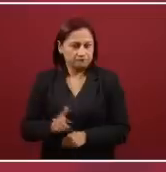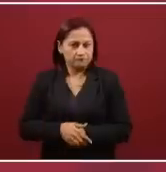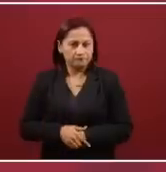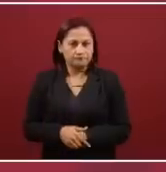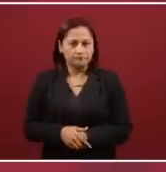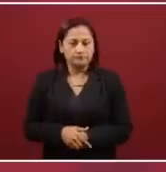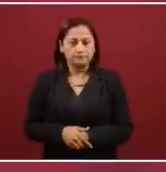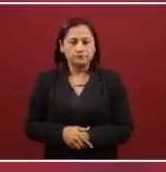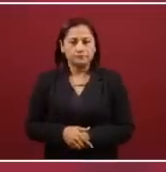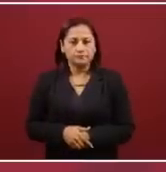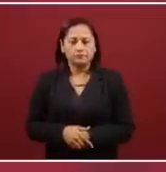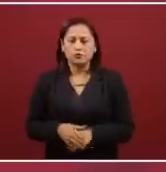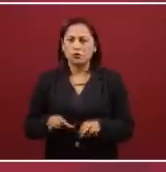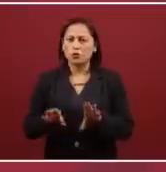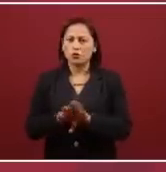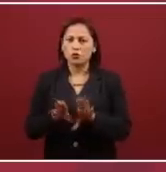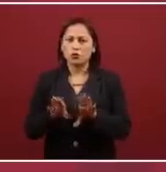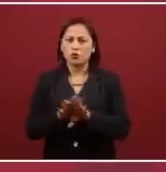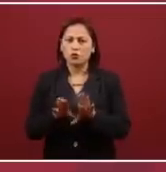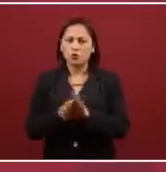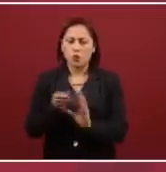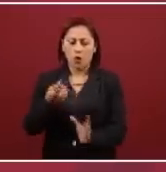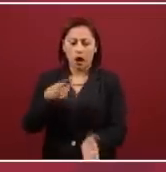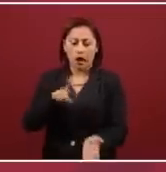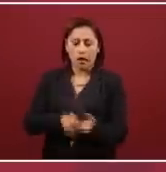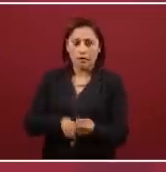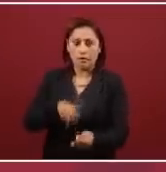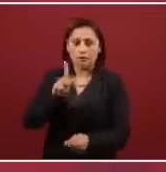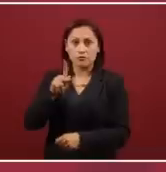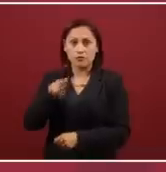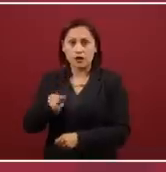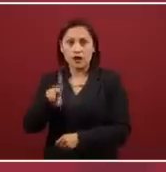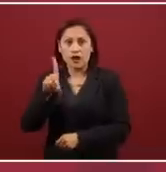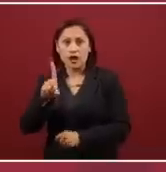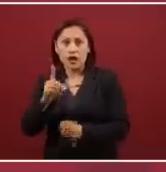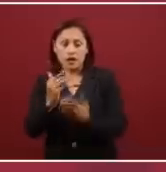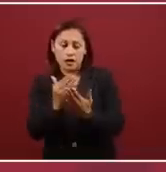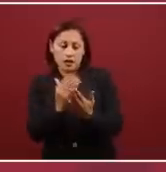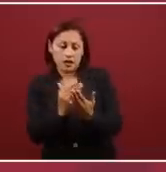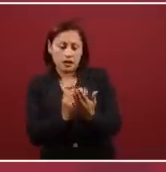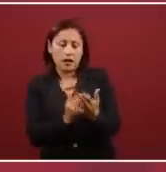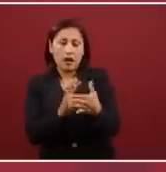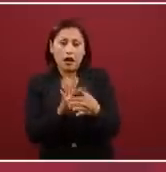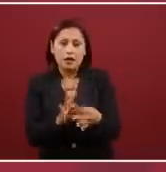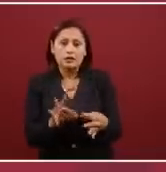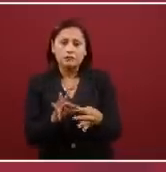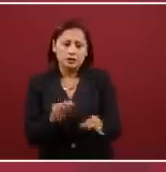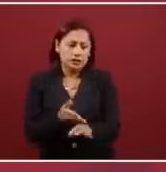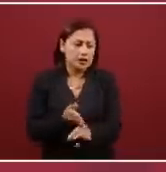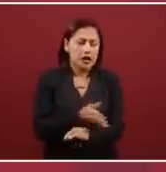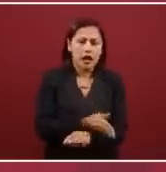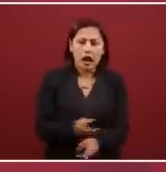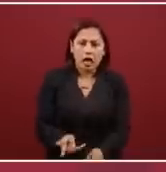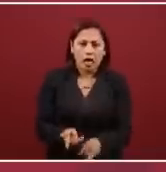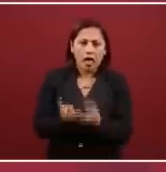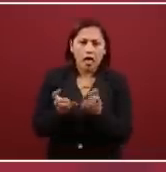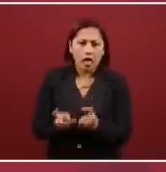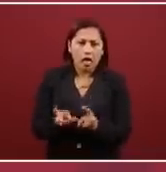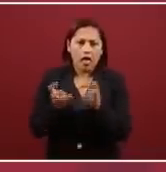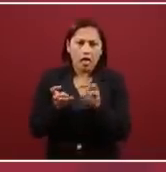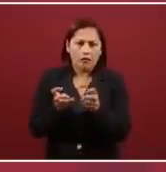no les gustó que se pusiera en el plan de desarrollo que fue un saqueo todo el periodo